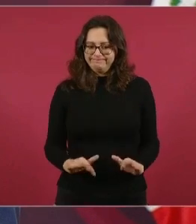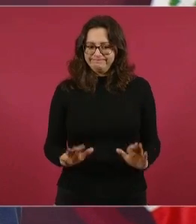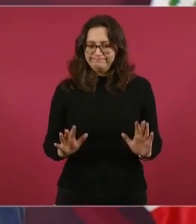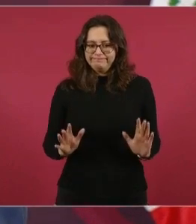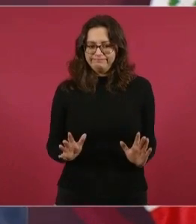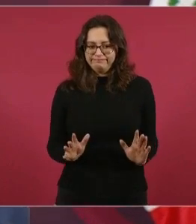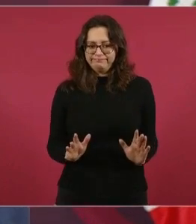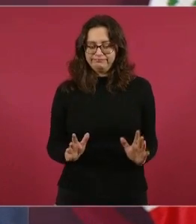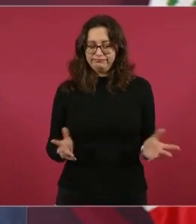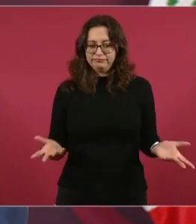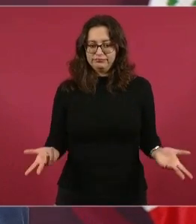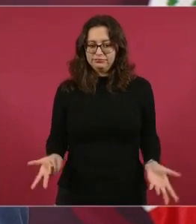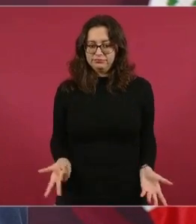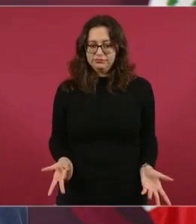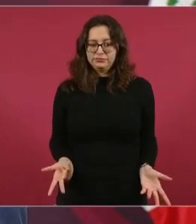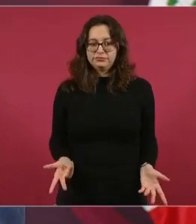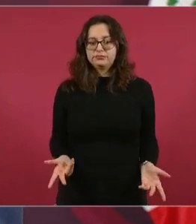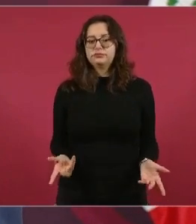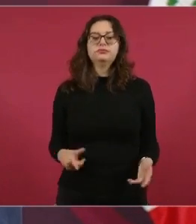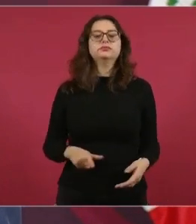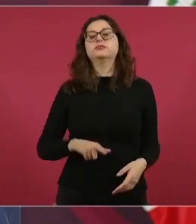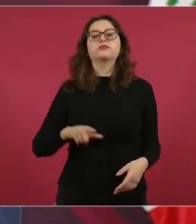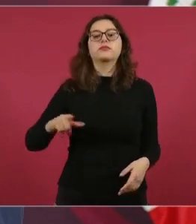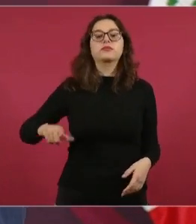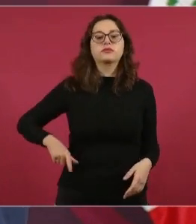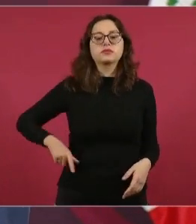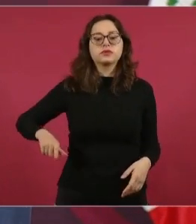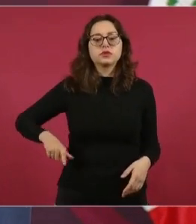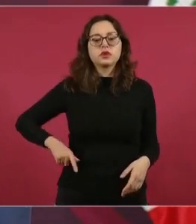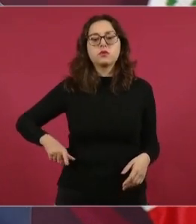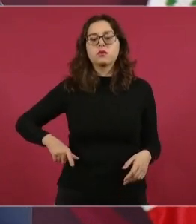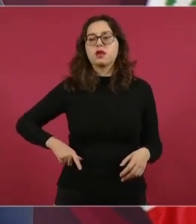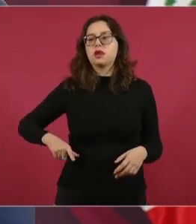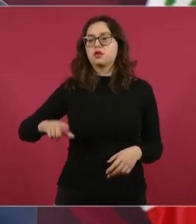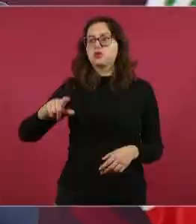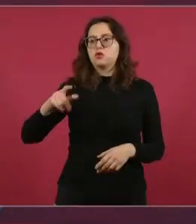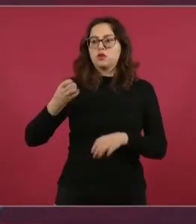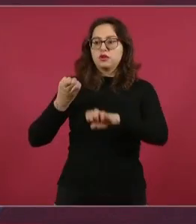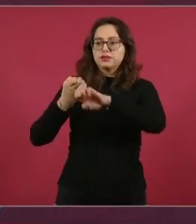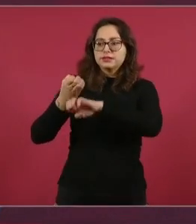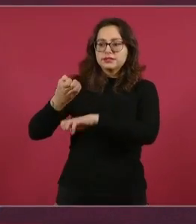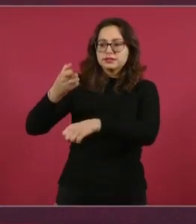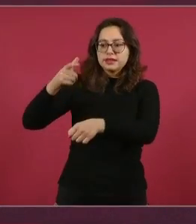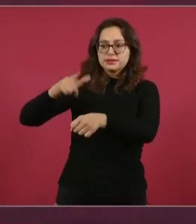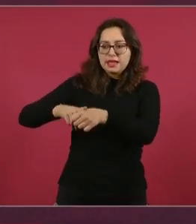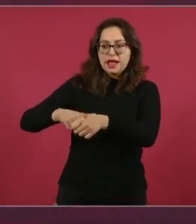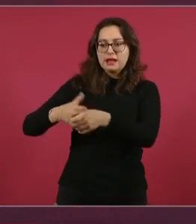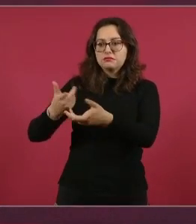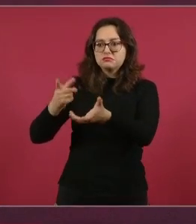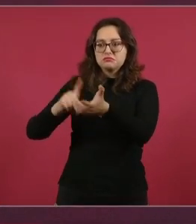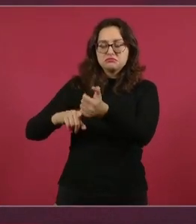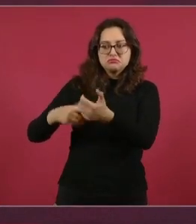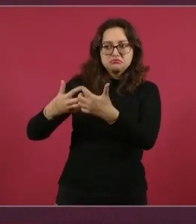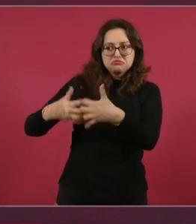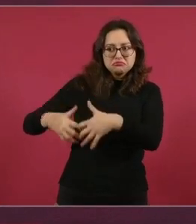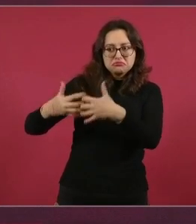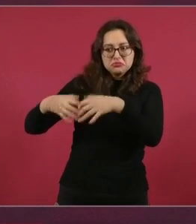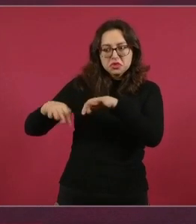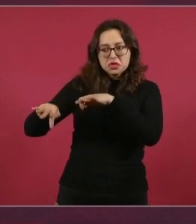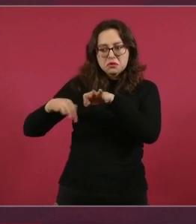pues las instituciones estatales, federales, tienen un funcionamiento normal.